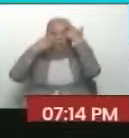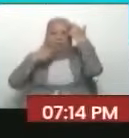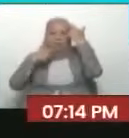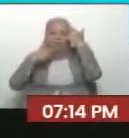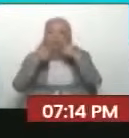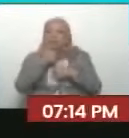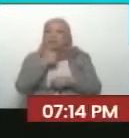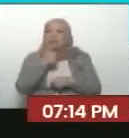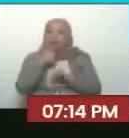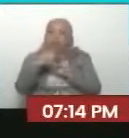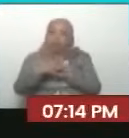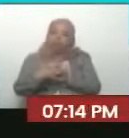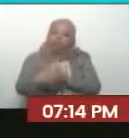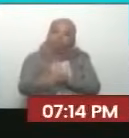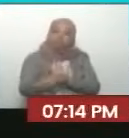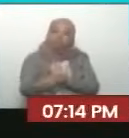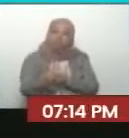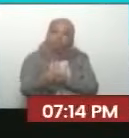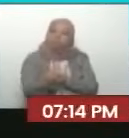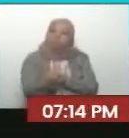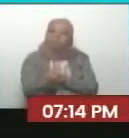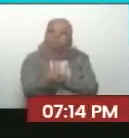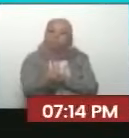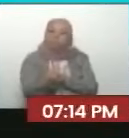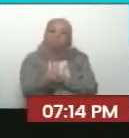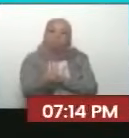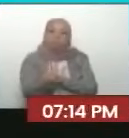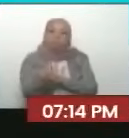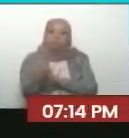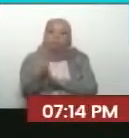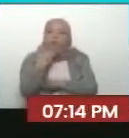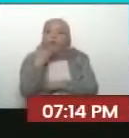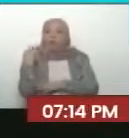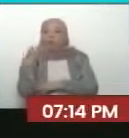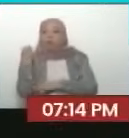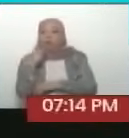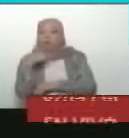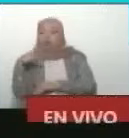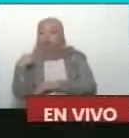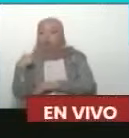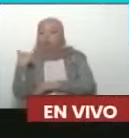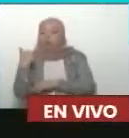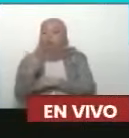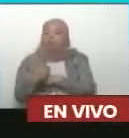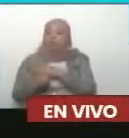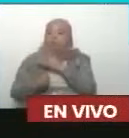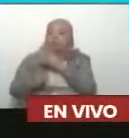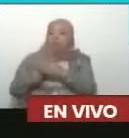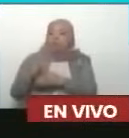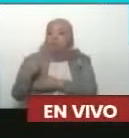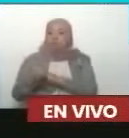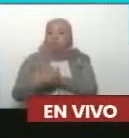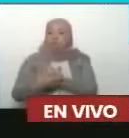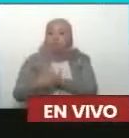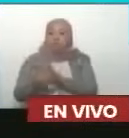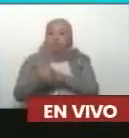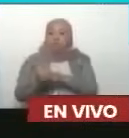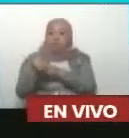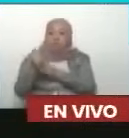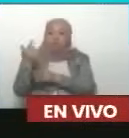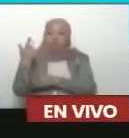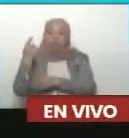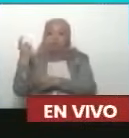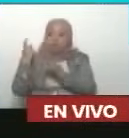Es que nuestra generación se forjó con el ejemplo de algunos de los que tenían liderazgo en aquella